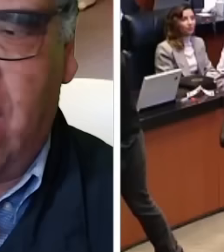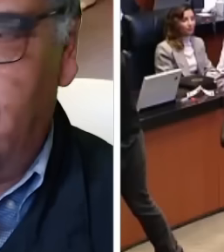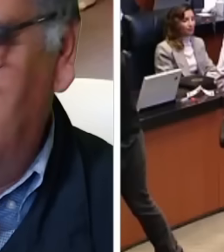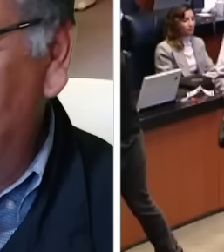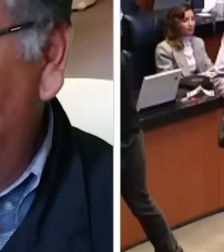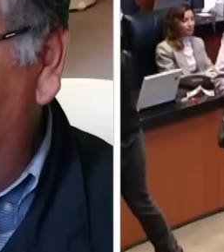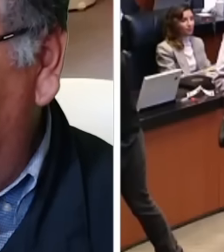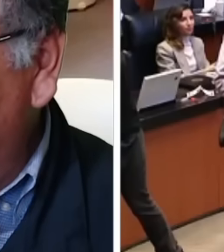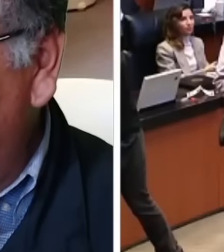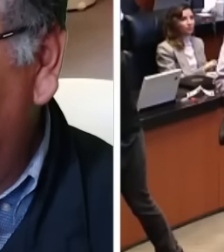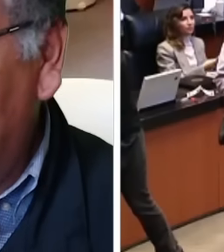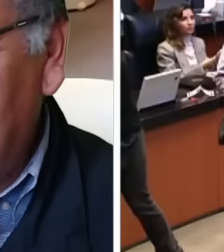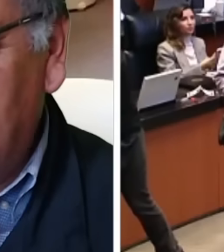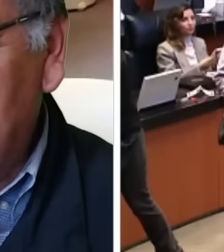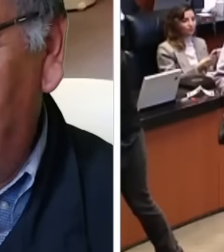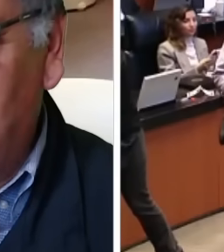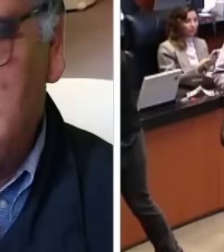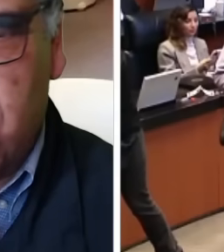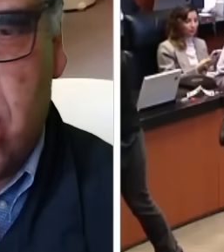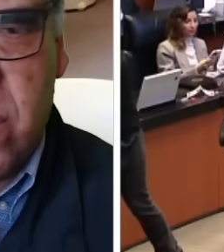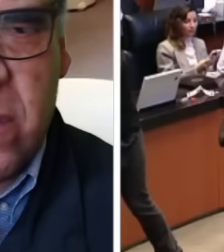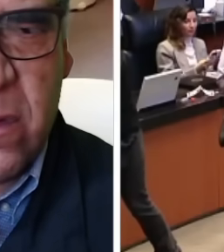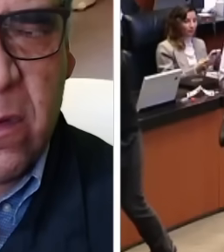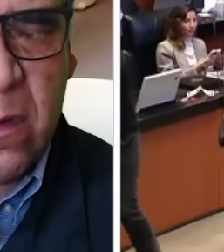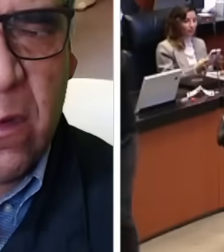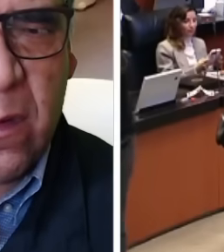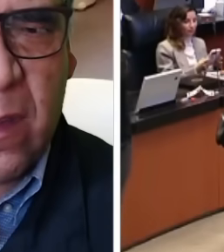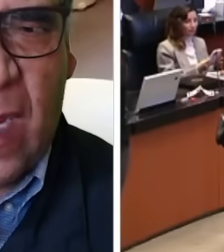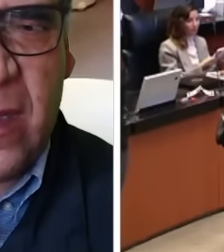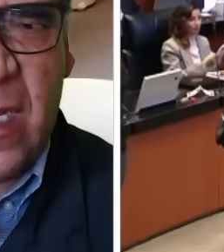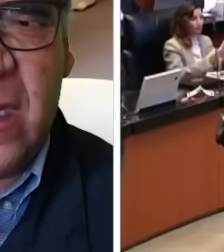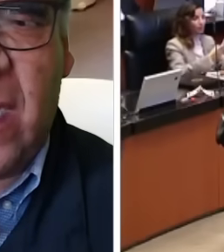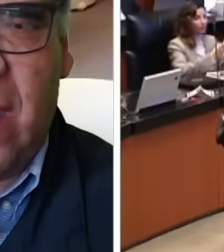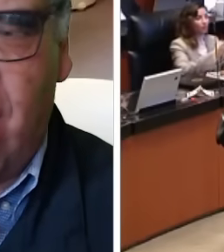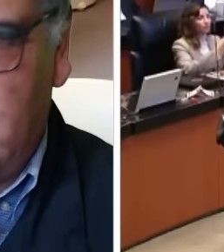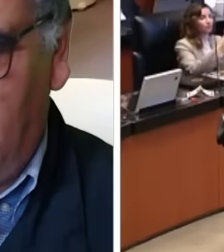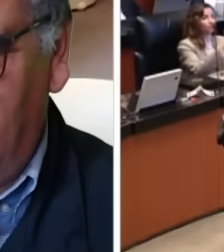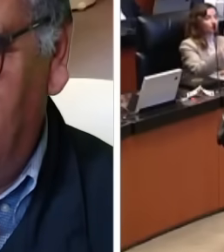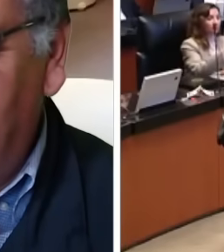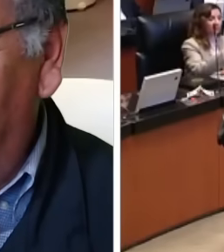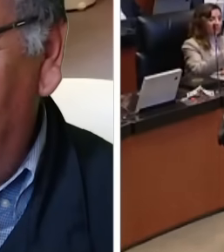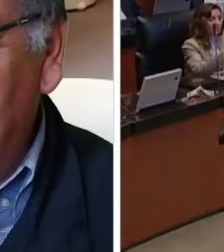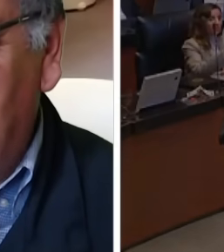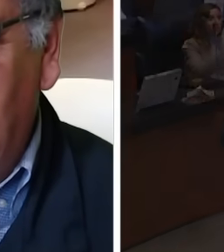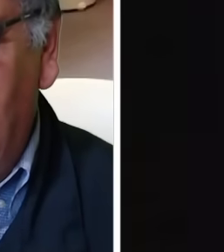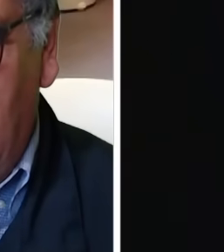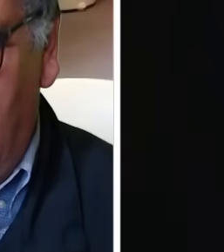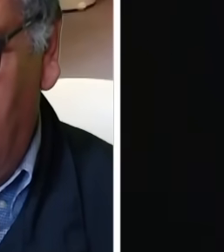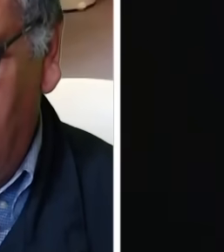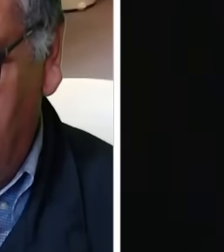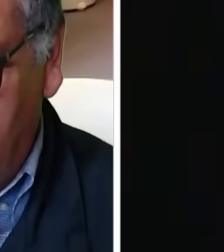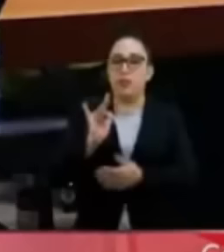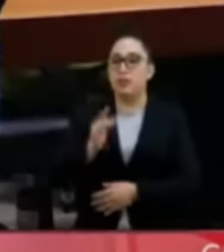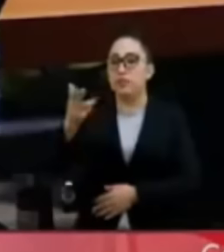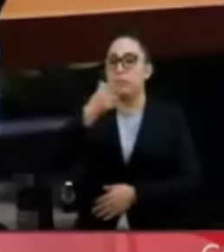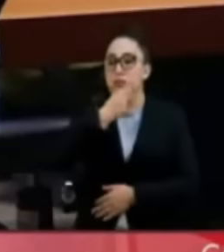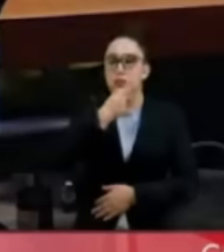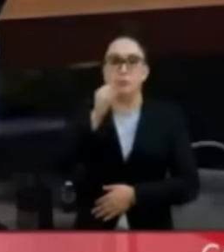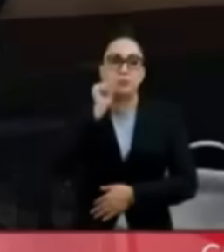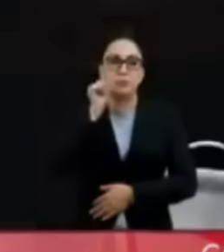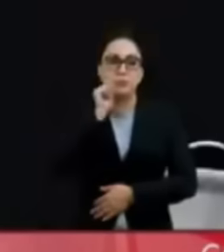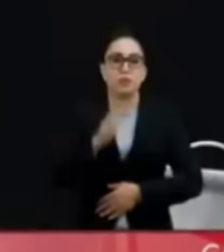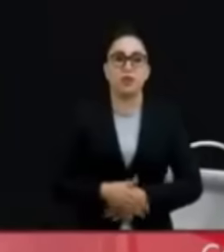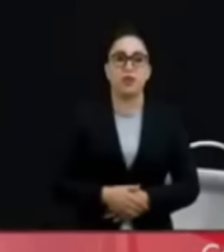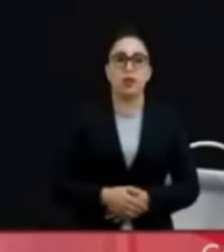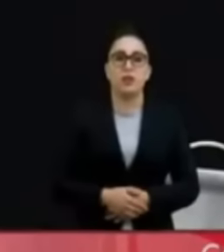tonterías. Amigos y amigas, se puso candente el debate. Vamos a ir a él. Tiene el